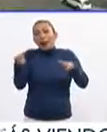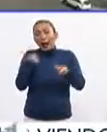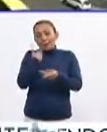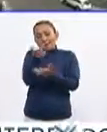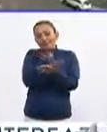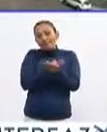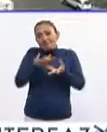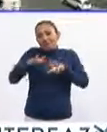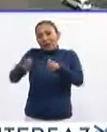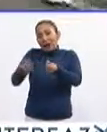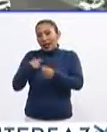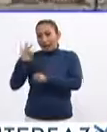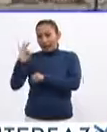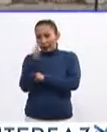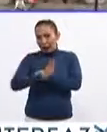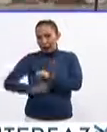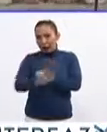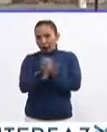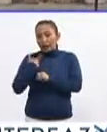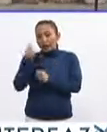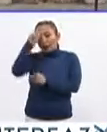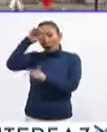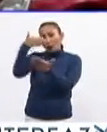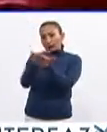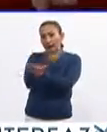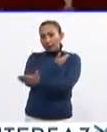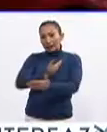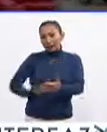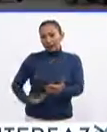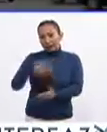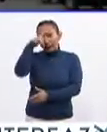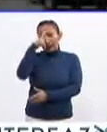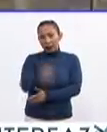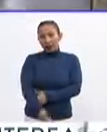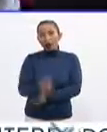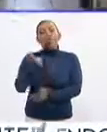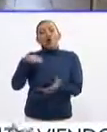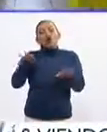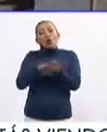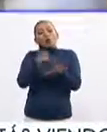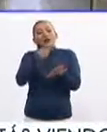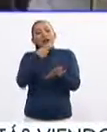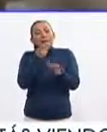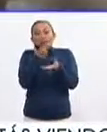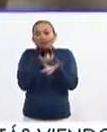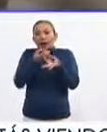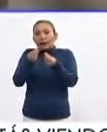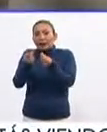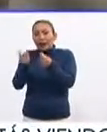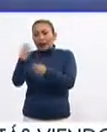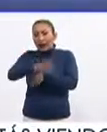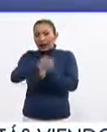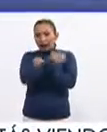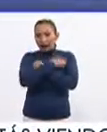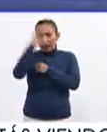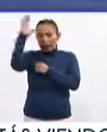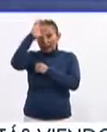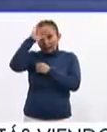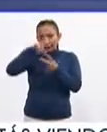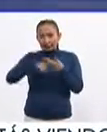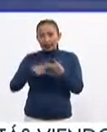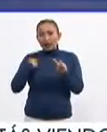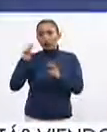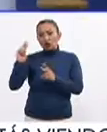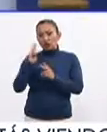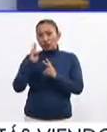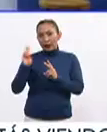presupuesto de egresos de la Federación y la propuesta del presidente de México de cómo utilizarlo en el sector educativo, científico